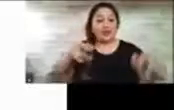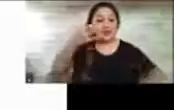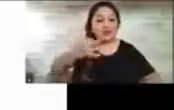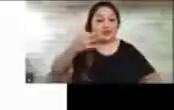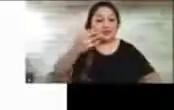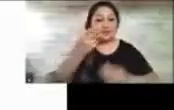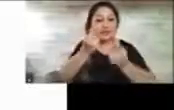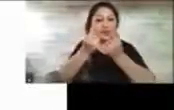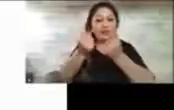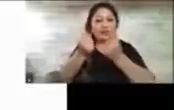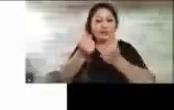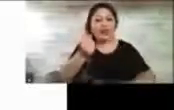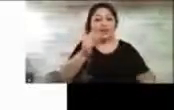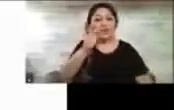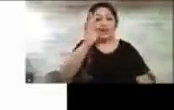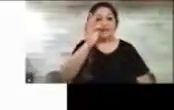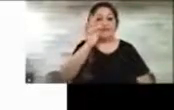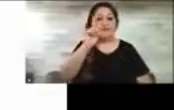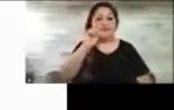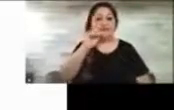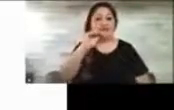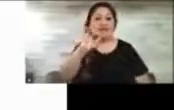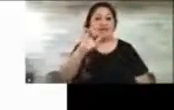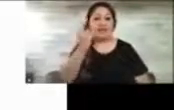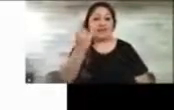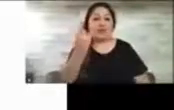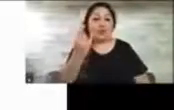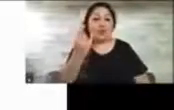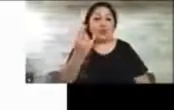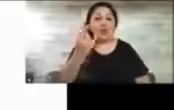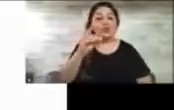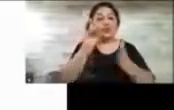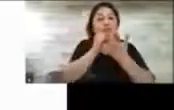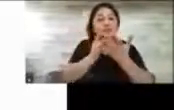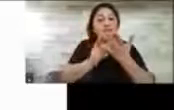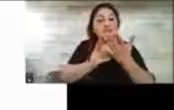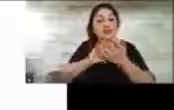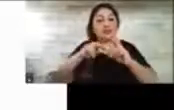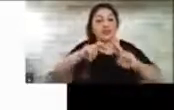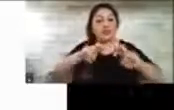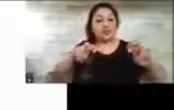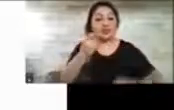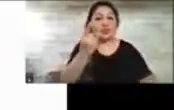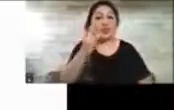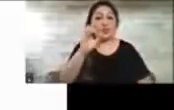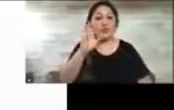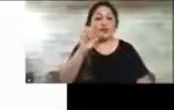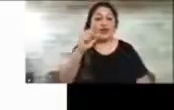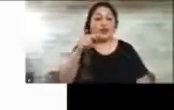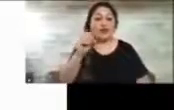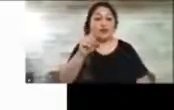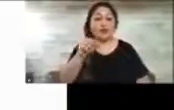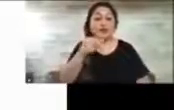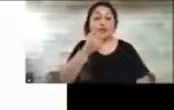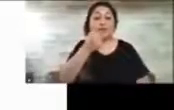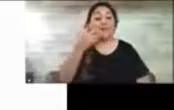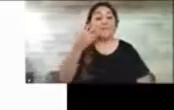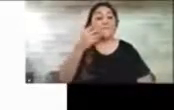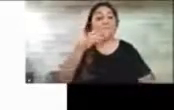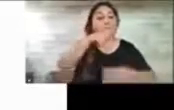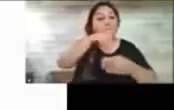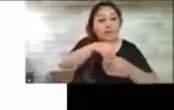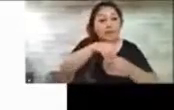de la Facultad de Arquitectura, Diseño y Estudios Urbanos. Es miembro del Laboratorio de Ciudad y Movilidad UC y también